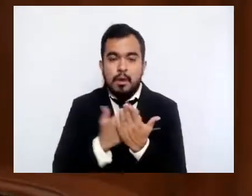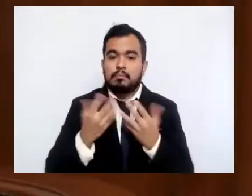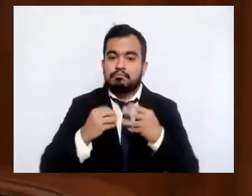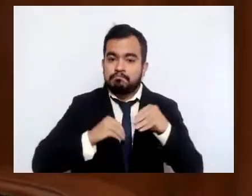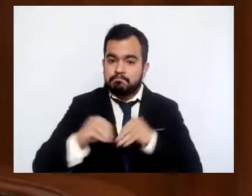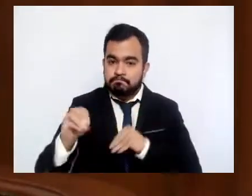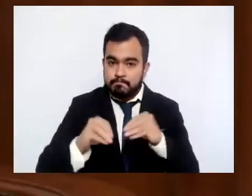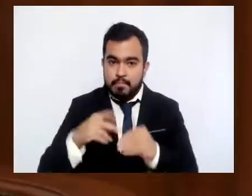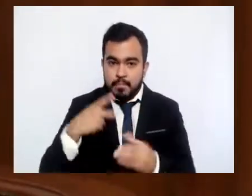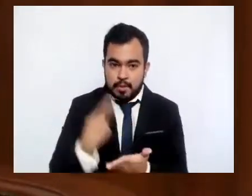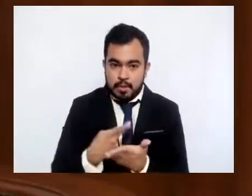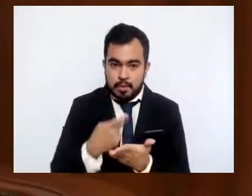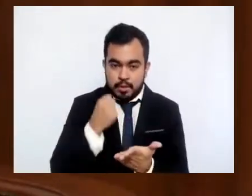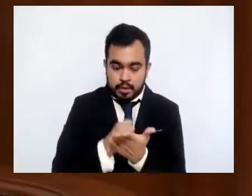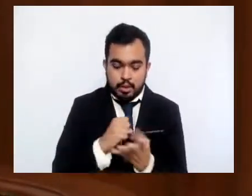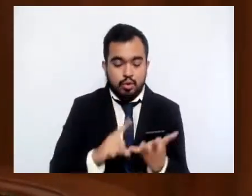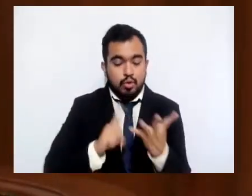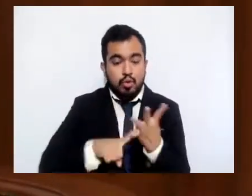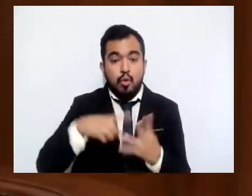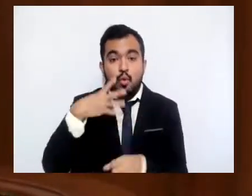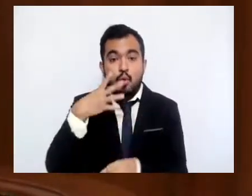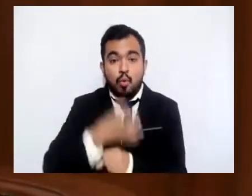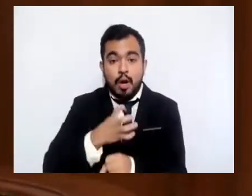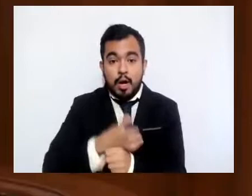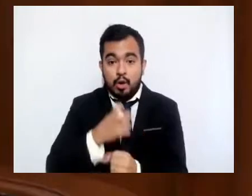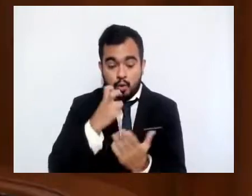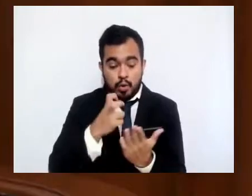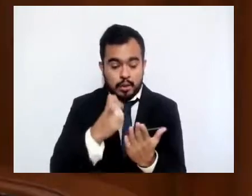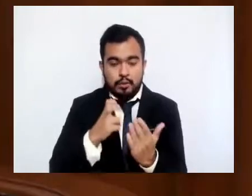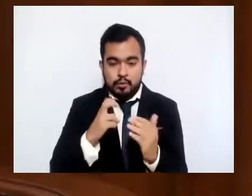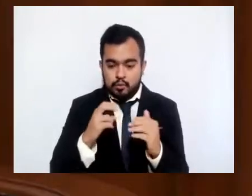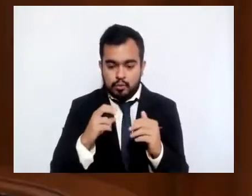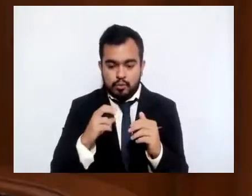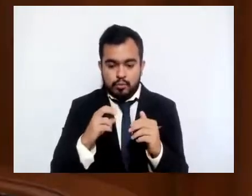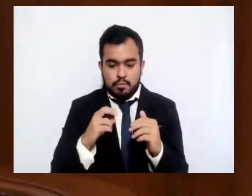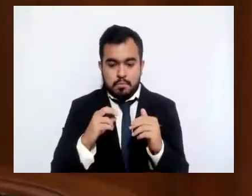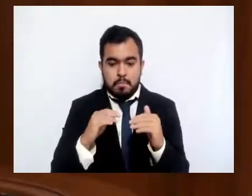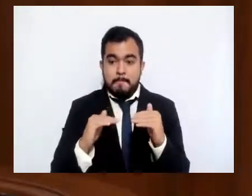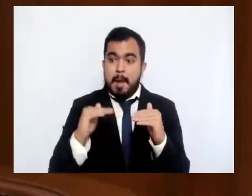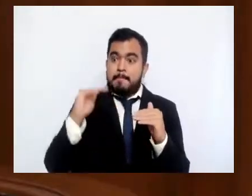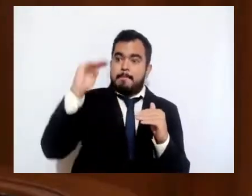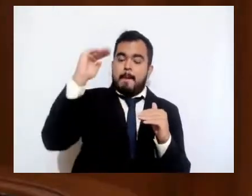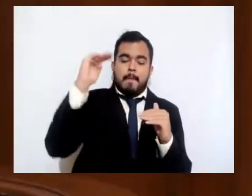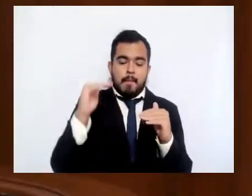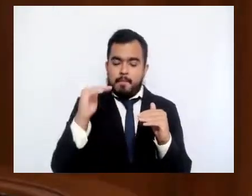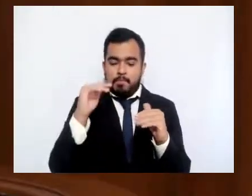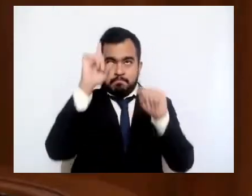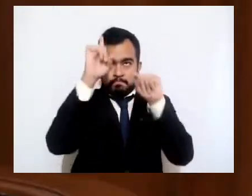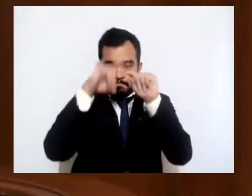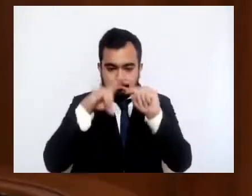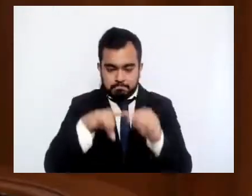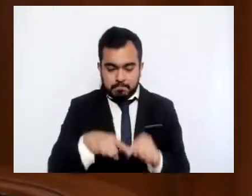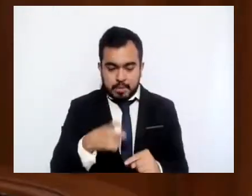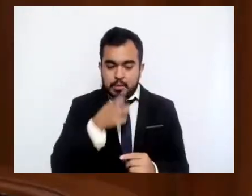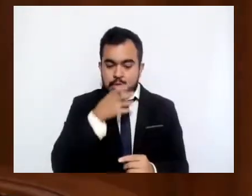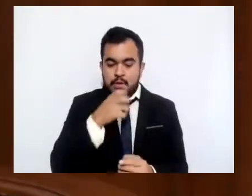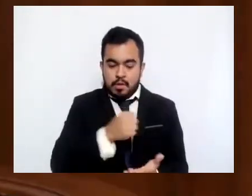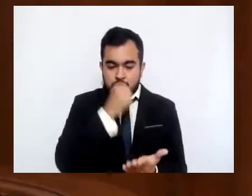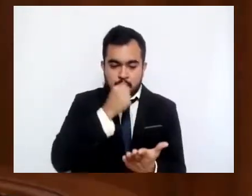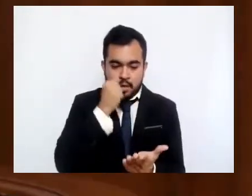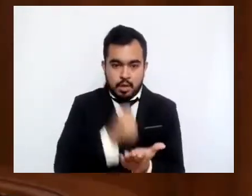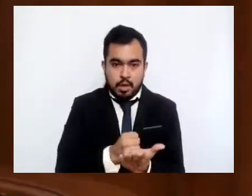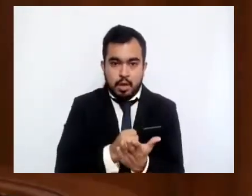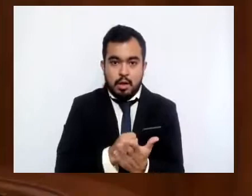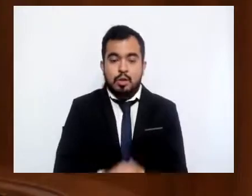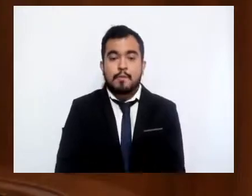derogan las disposiciones de igual o menor jerarquía que se opongan a lo establecido en el presente decreto. Lo tendrá entendido